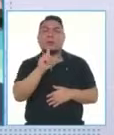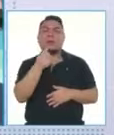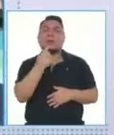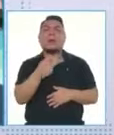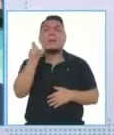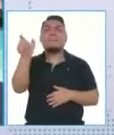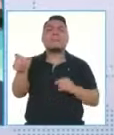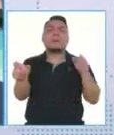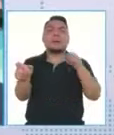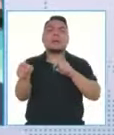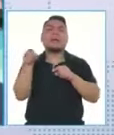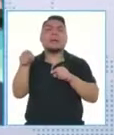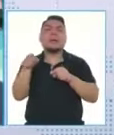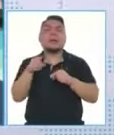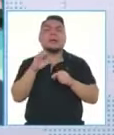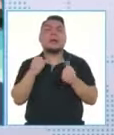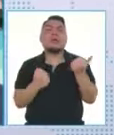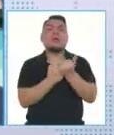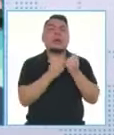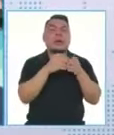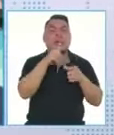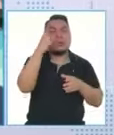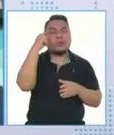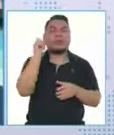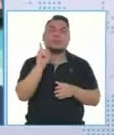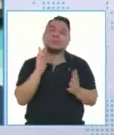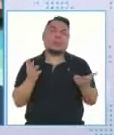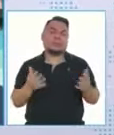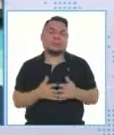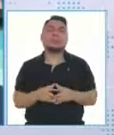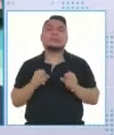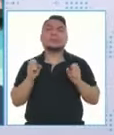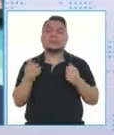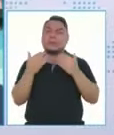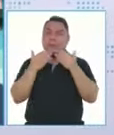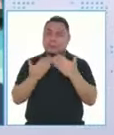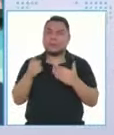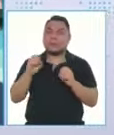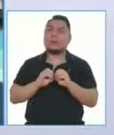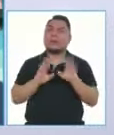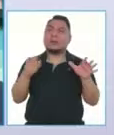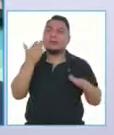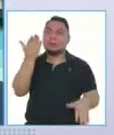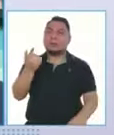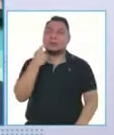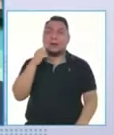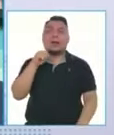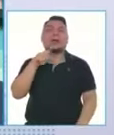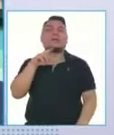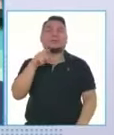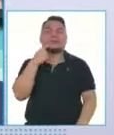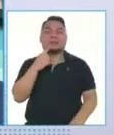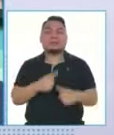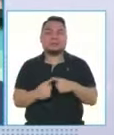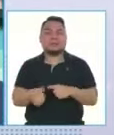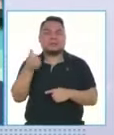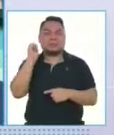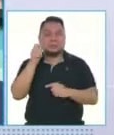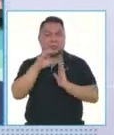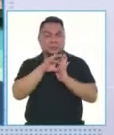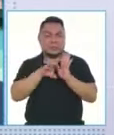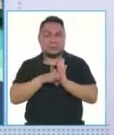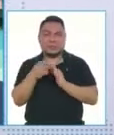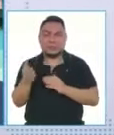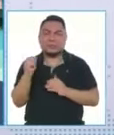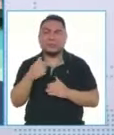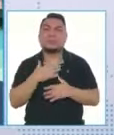aspiremos a gente apolítica, porque no existe. Así es, muchísimas gracias. Fue muy claro el doctor Ernesto Álvarez, expresidente